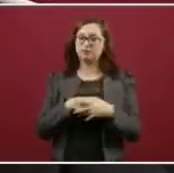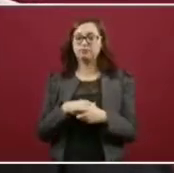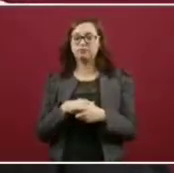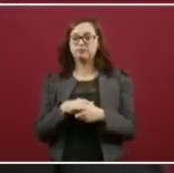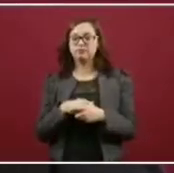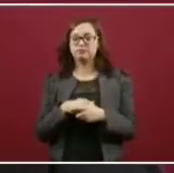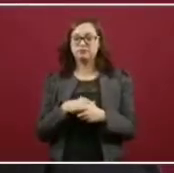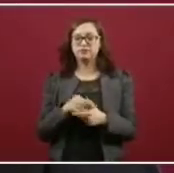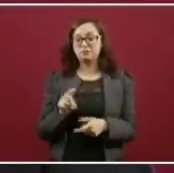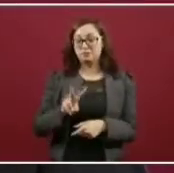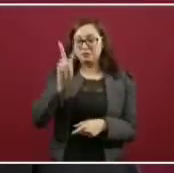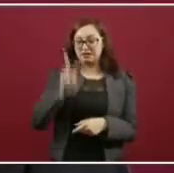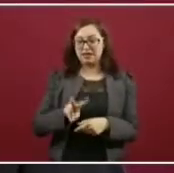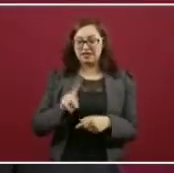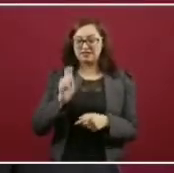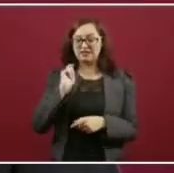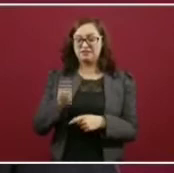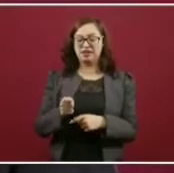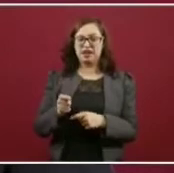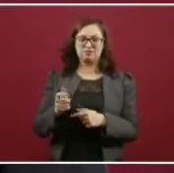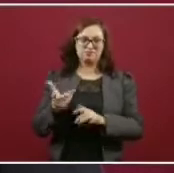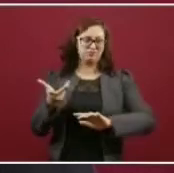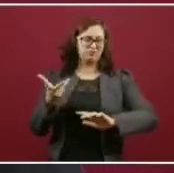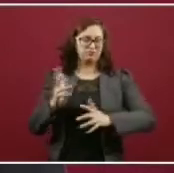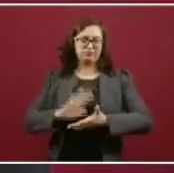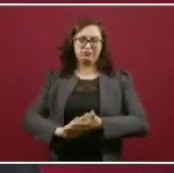La verdad es revolucionaria.